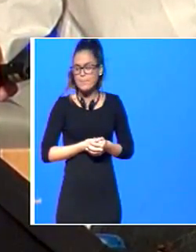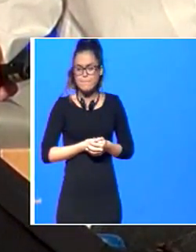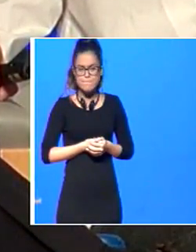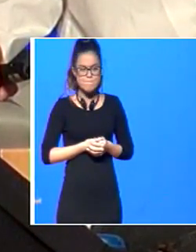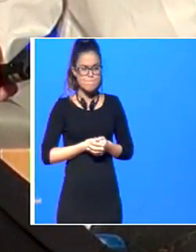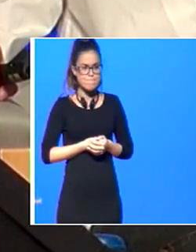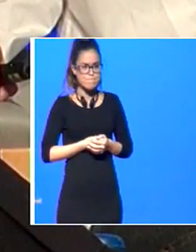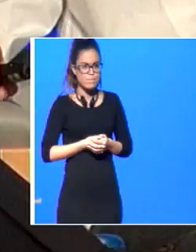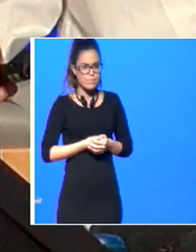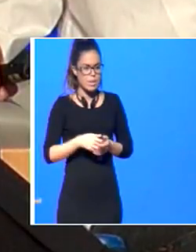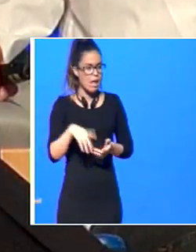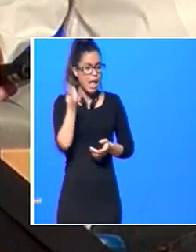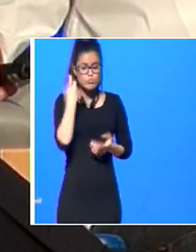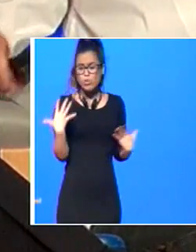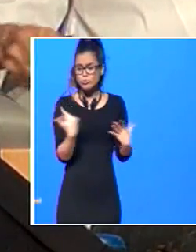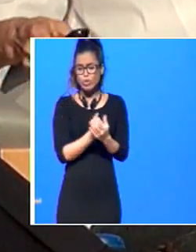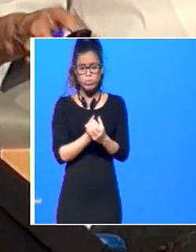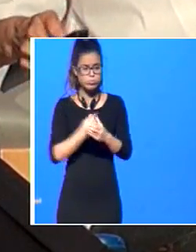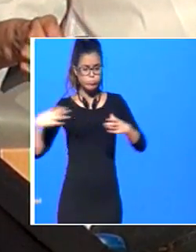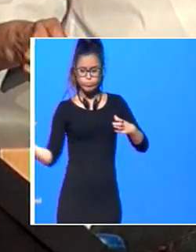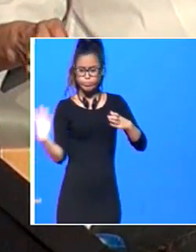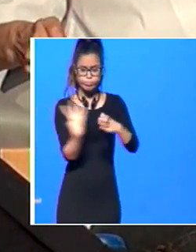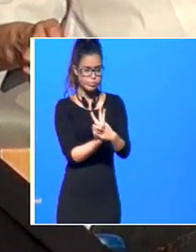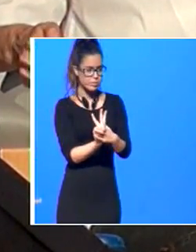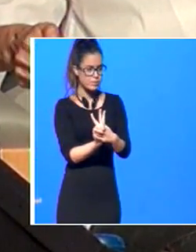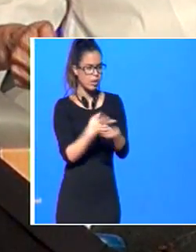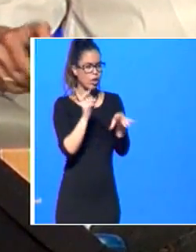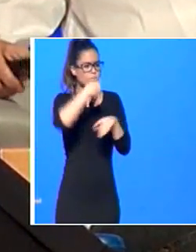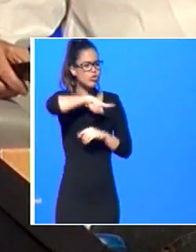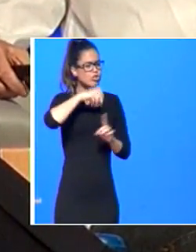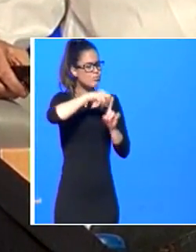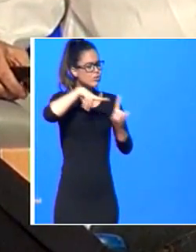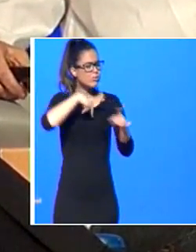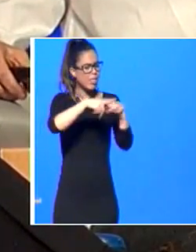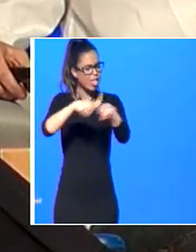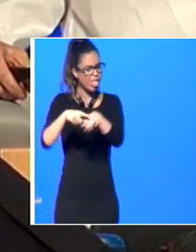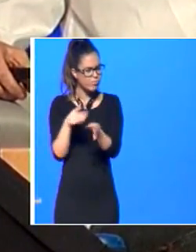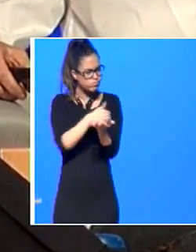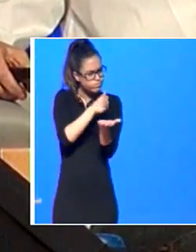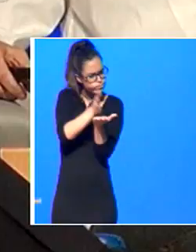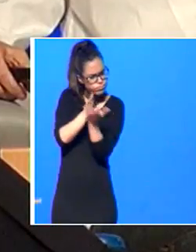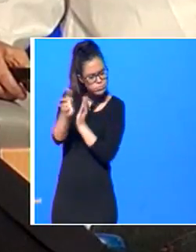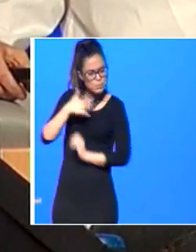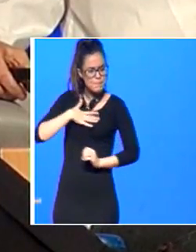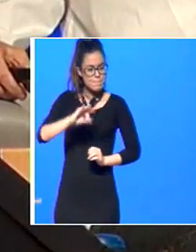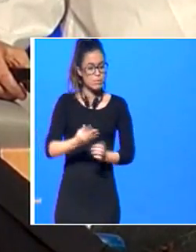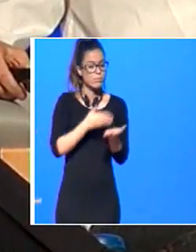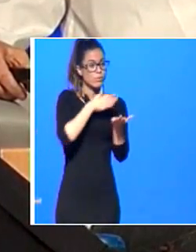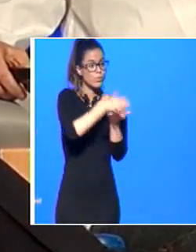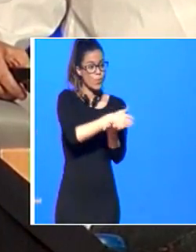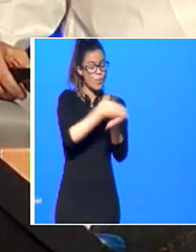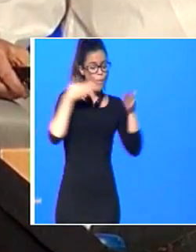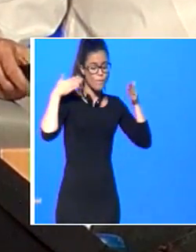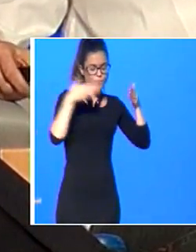incluir a todo el alumnado. Y podemos distinguir varios enfoques. Uno, desde el enfoque en que